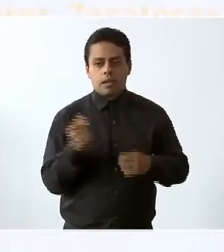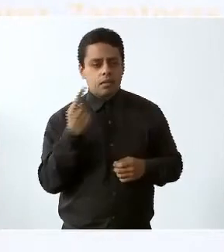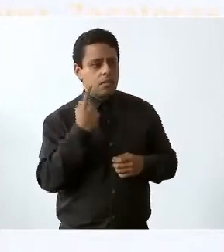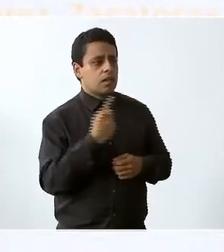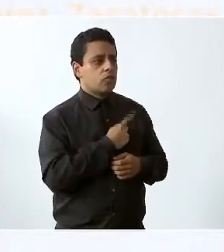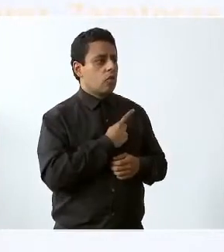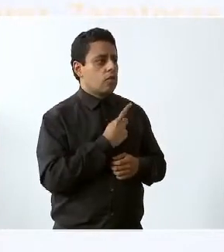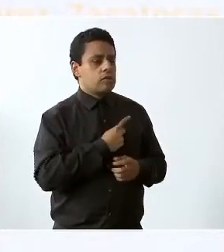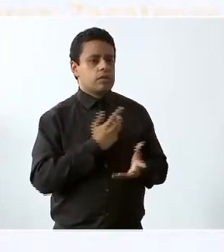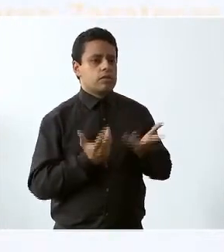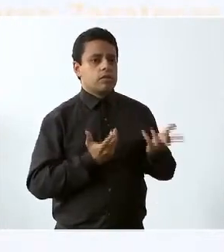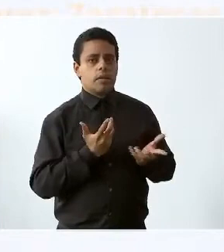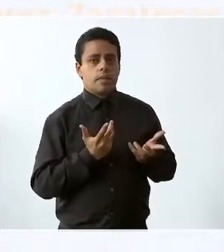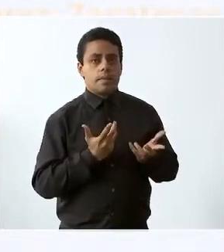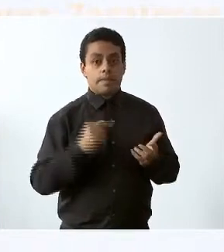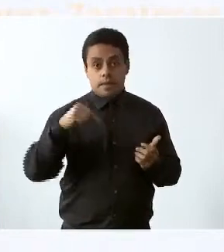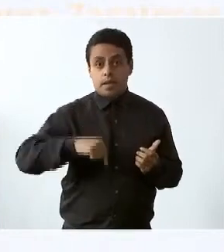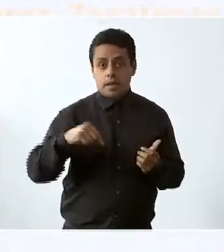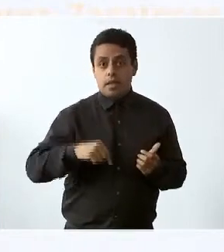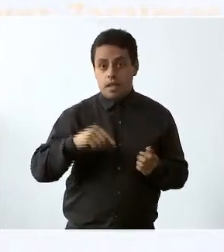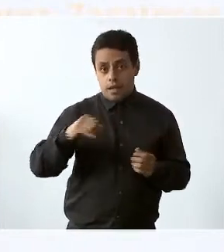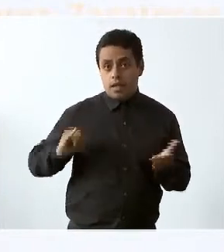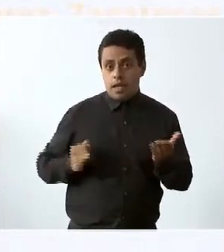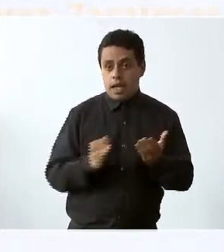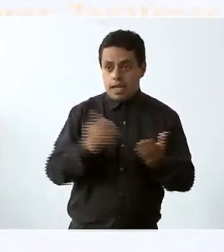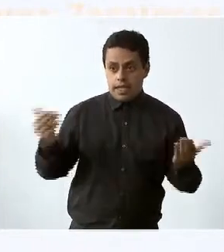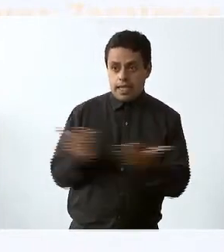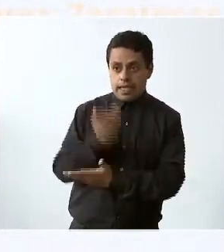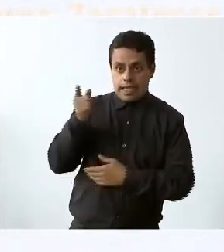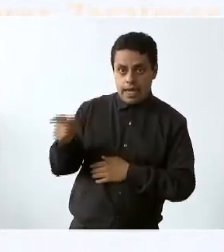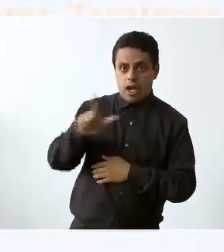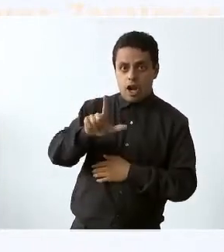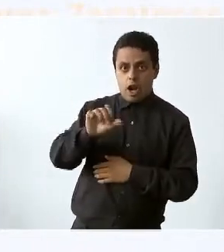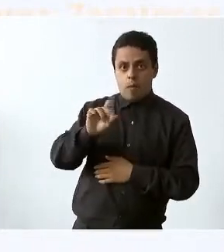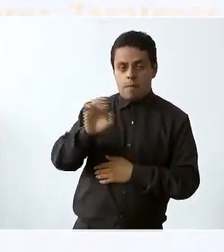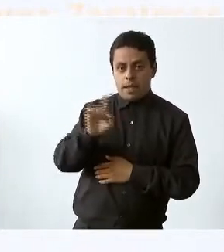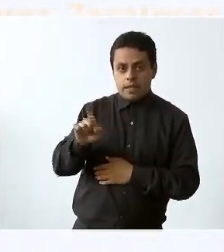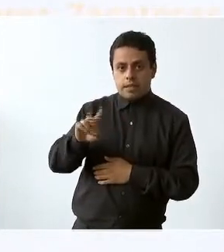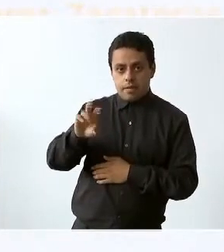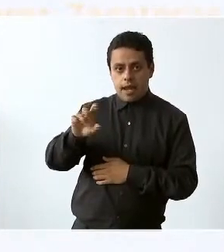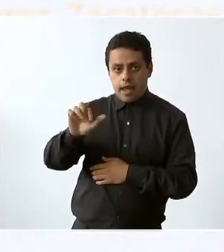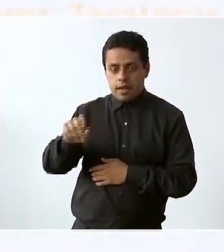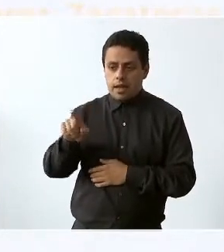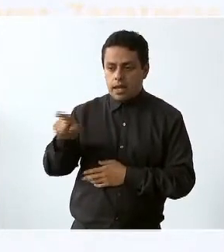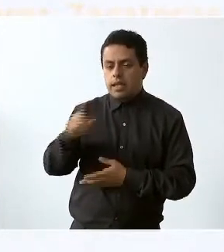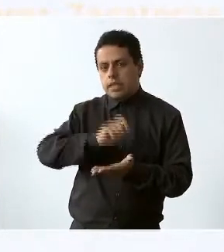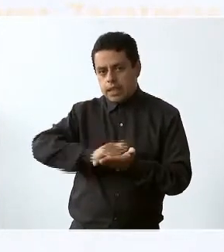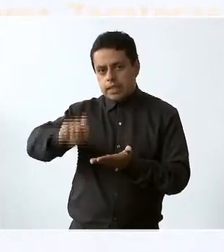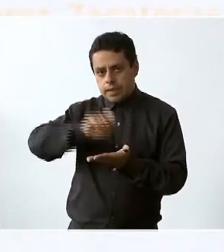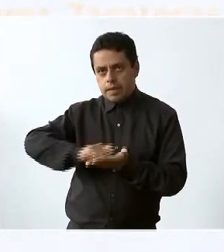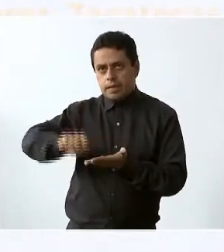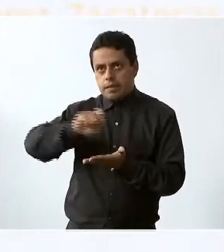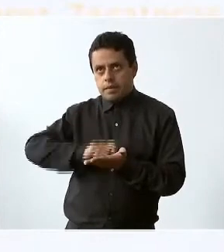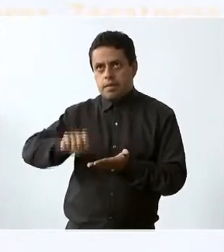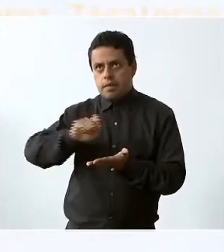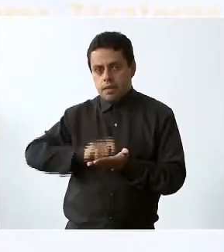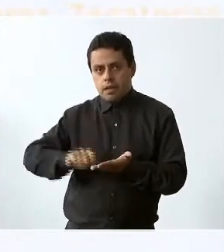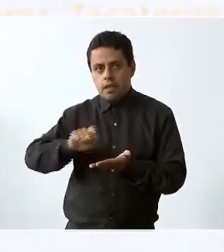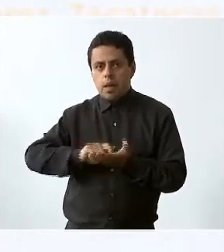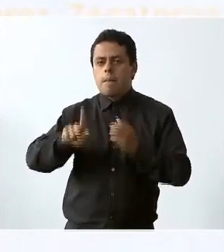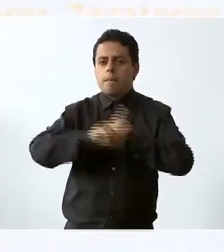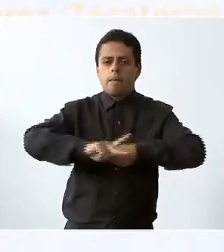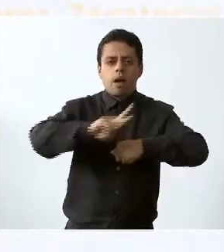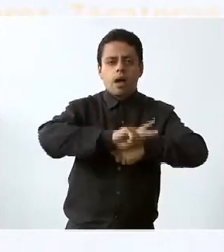El poeta de aquí, de Jerez, Zacatecas, escribió La suave